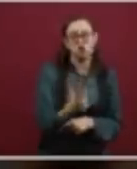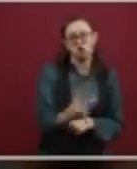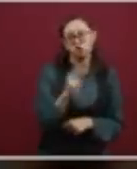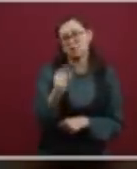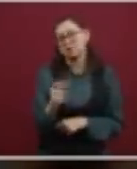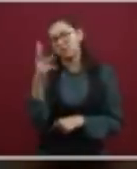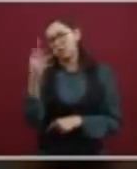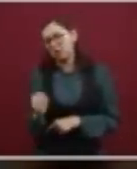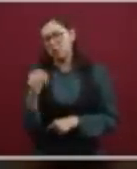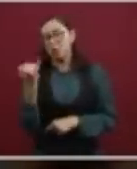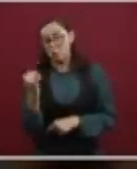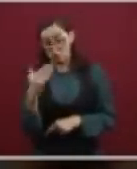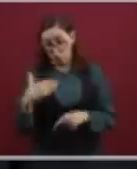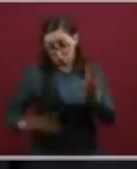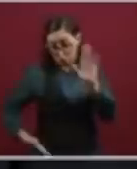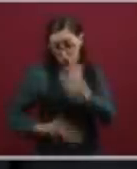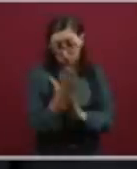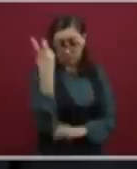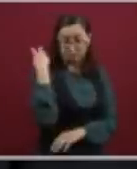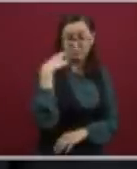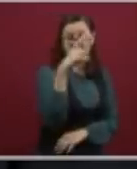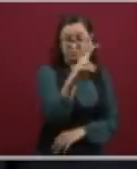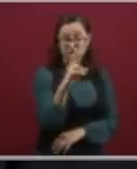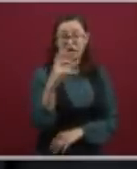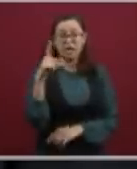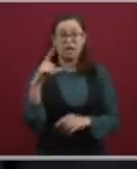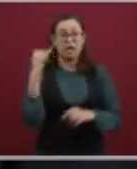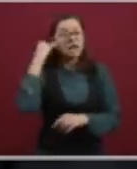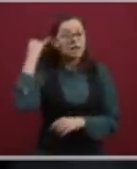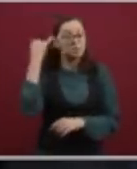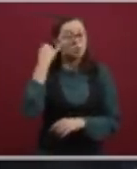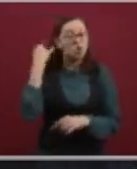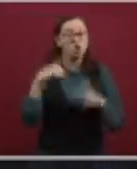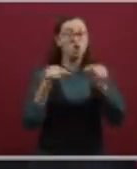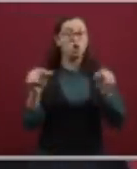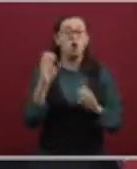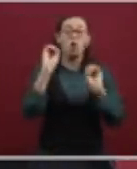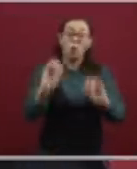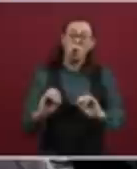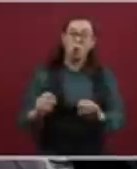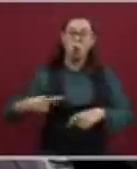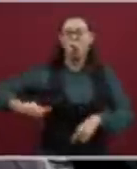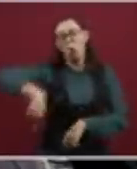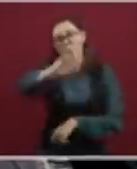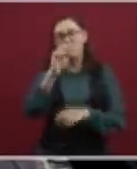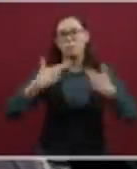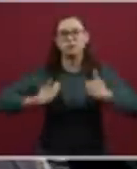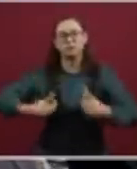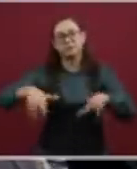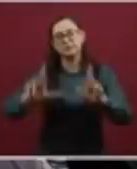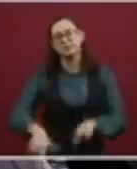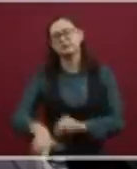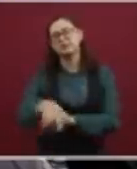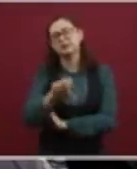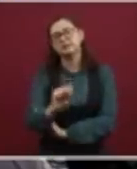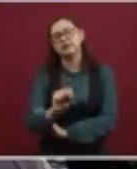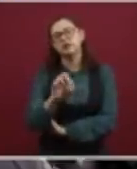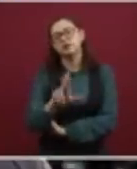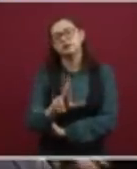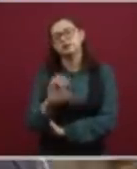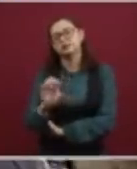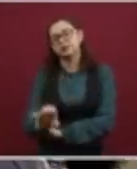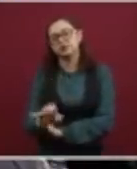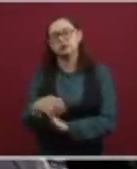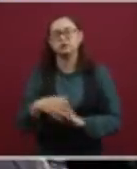junio? O pues que lo represente el secretario de Relaciones Exteriores, Marcelo Ebrard Casaubon.